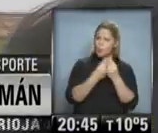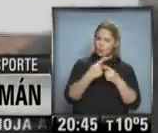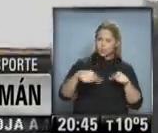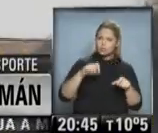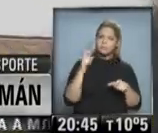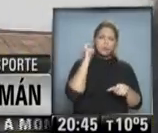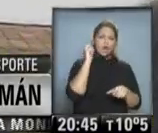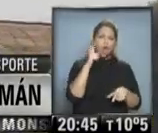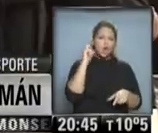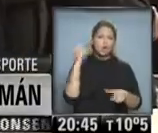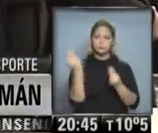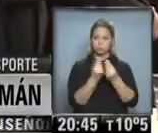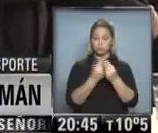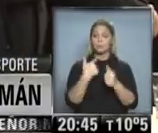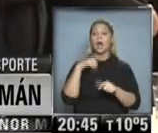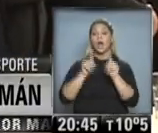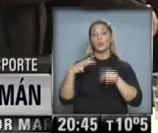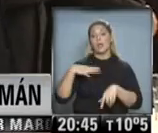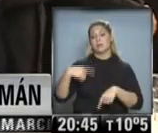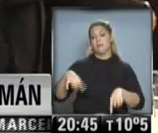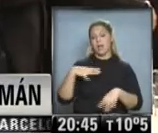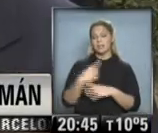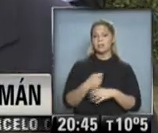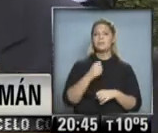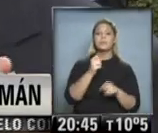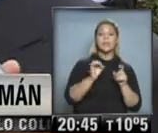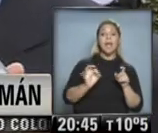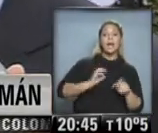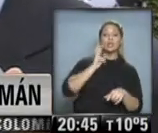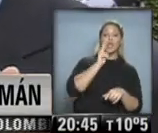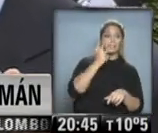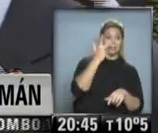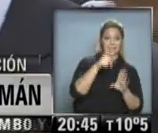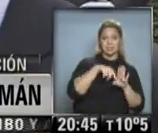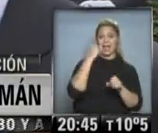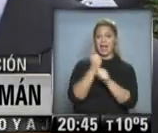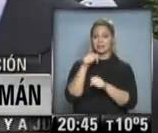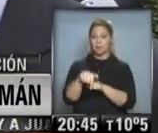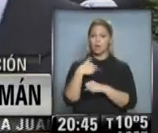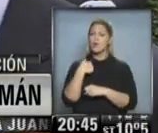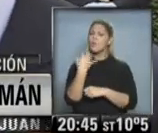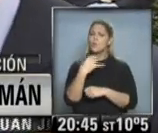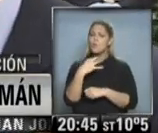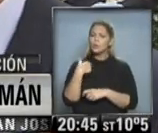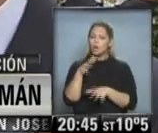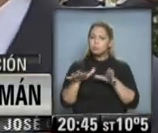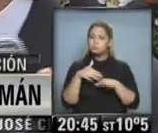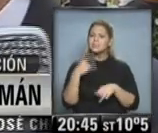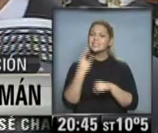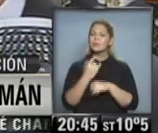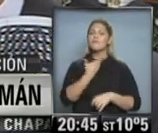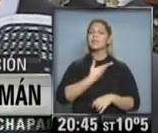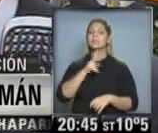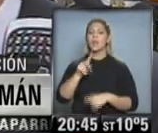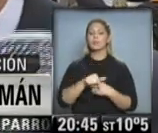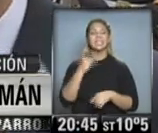pendientes. El desafío es resolver esas asignaturas. Desde 2003 a la fecha, el único espacio que tuvo un solo nombre es el Frente para la Victoria. Siempre con las mismas